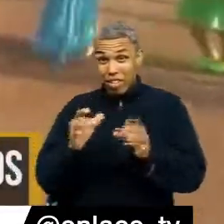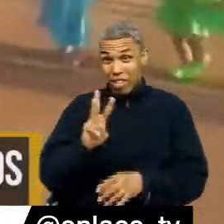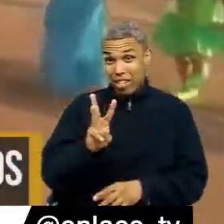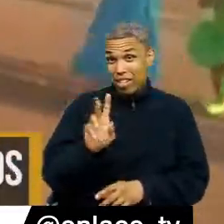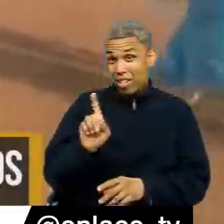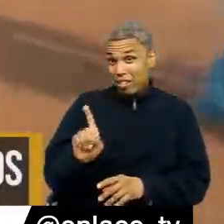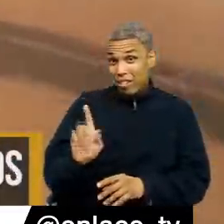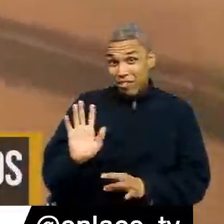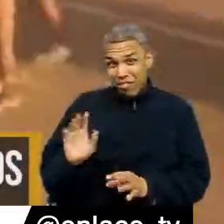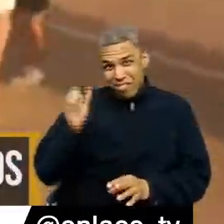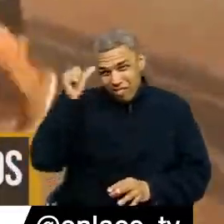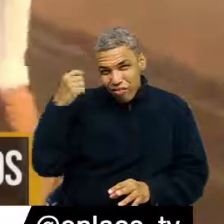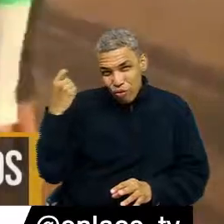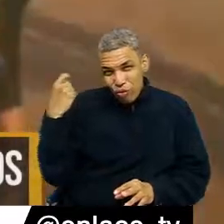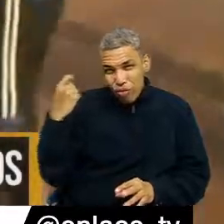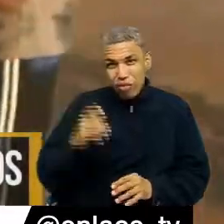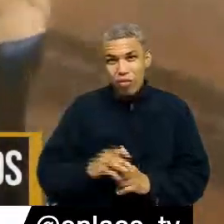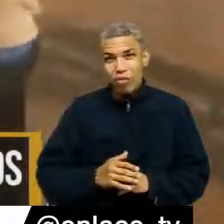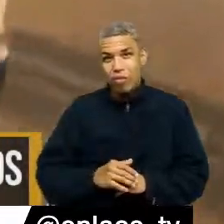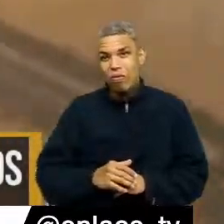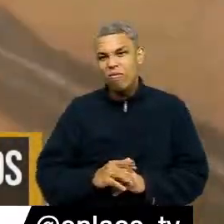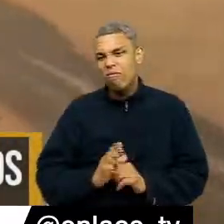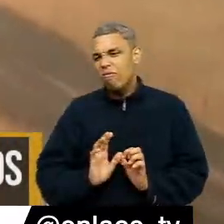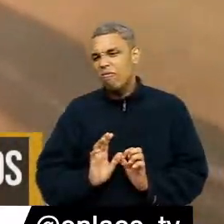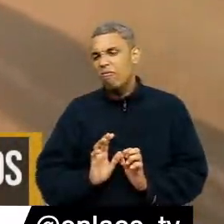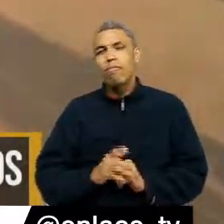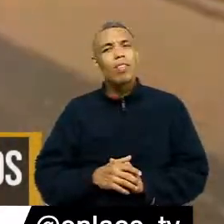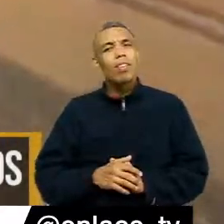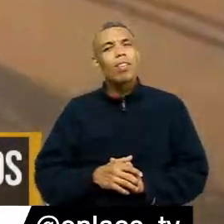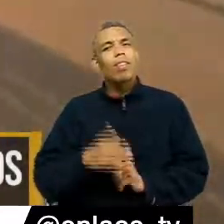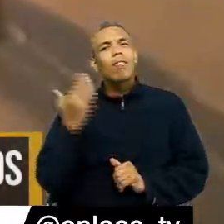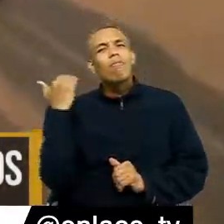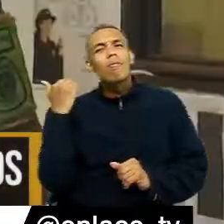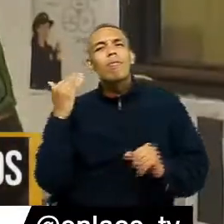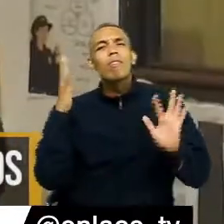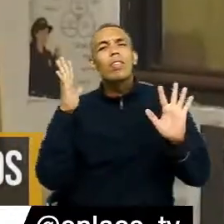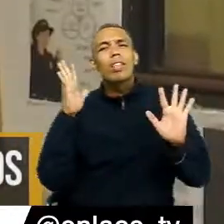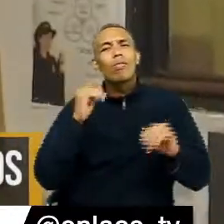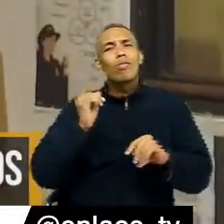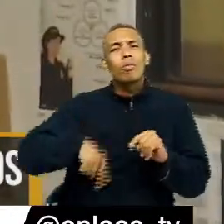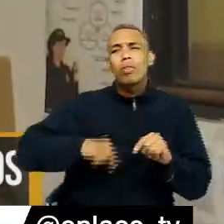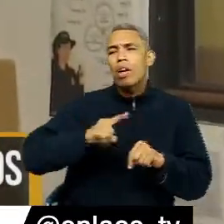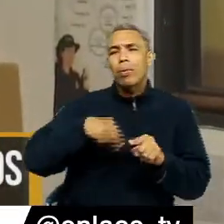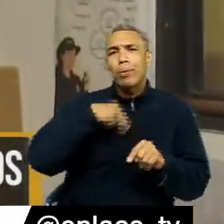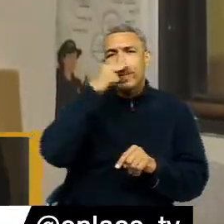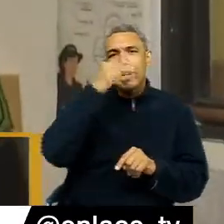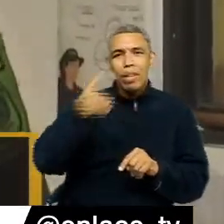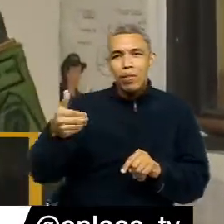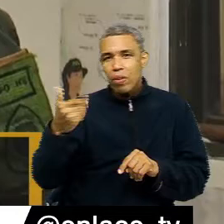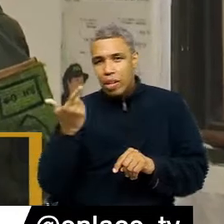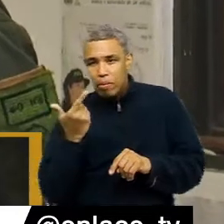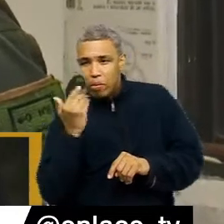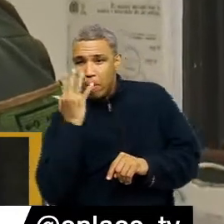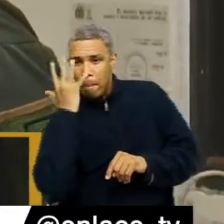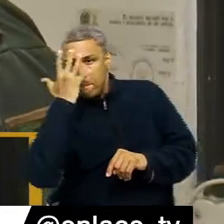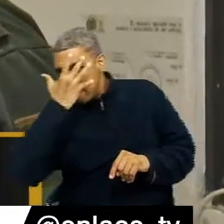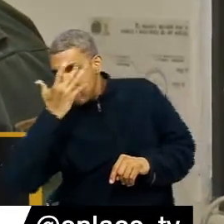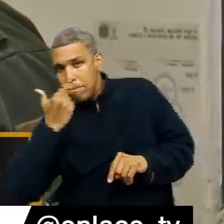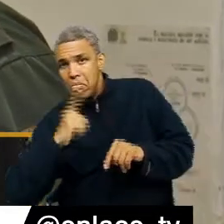van a hacer en este puente festivo. Contémosle detalles de las actividades que realizaron. Muy buenas tardes para todos. Sí, hicimos actividades en el barrio San Martín